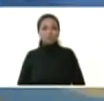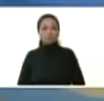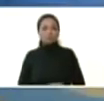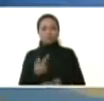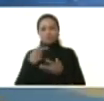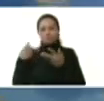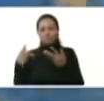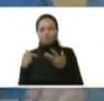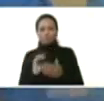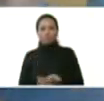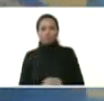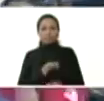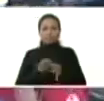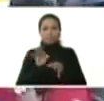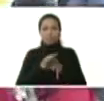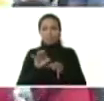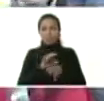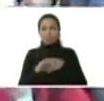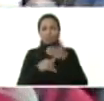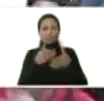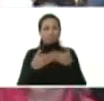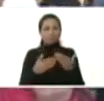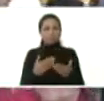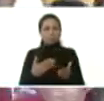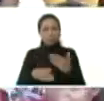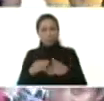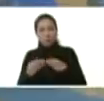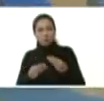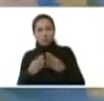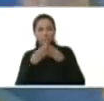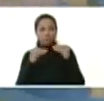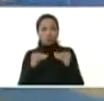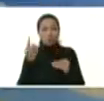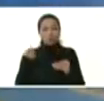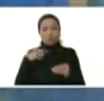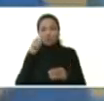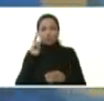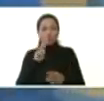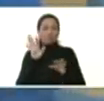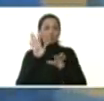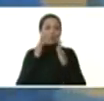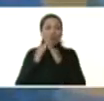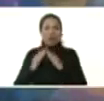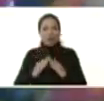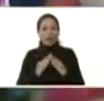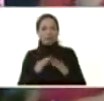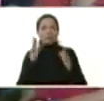etcétera, etcétera. El Petro. Para todo lo que tenga que ver con vivienda.